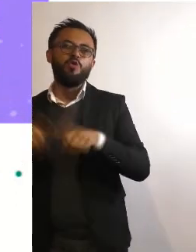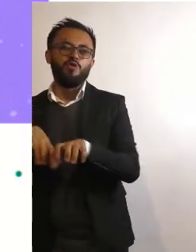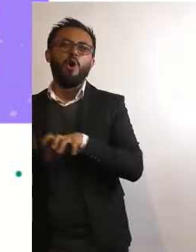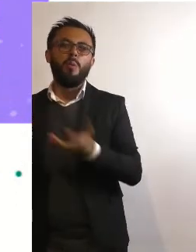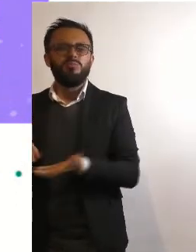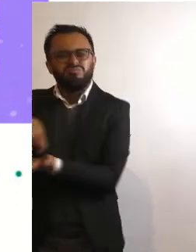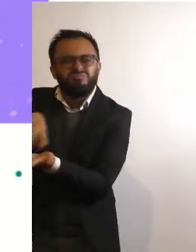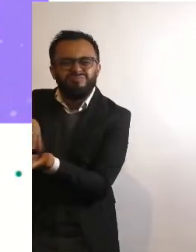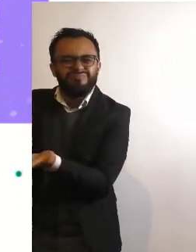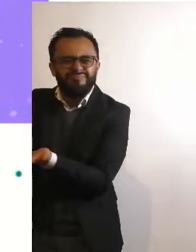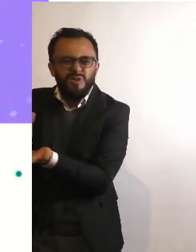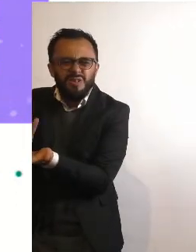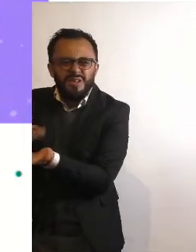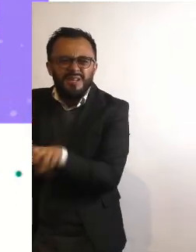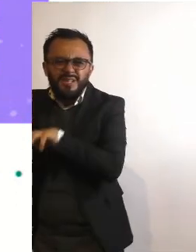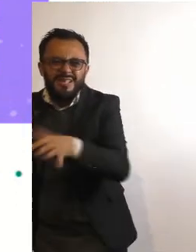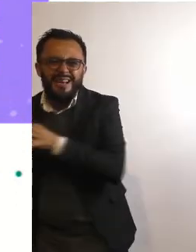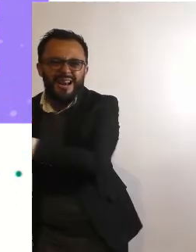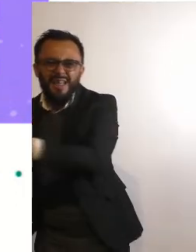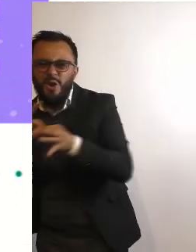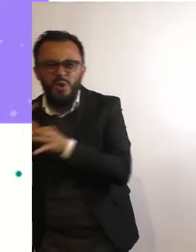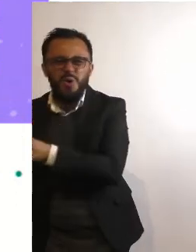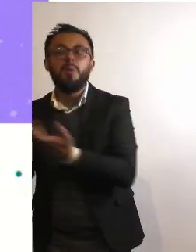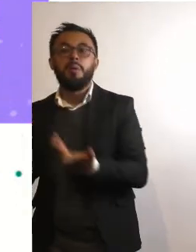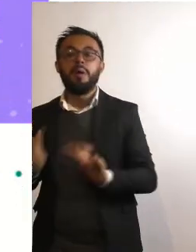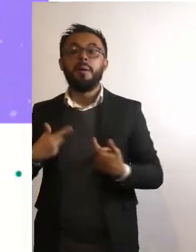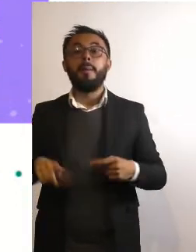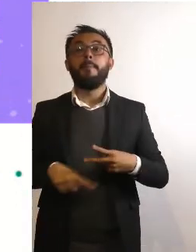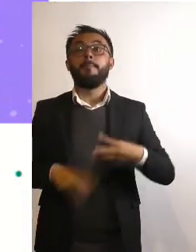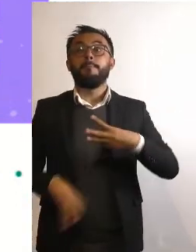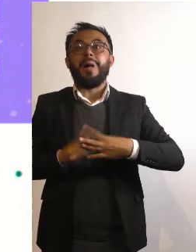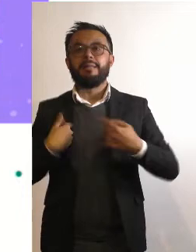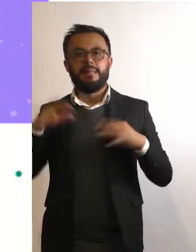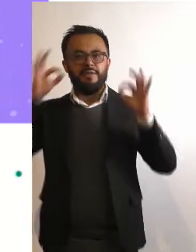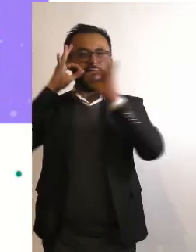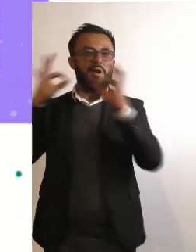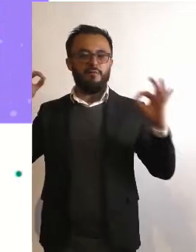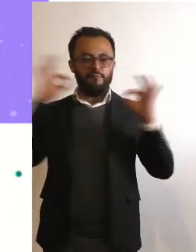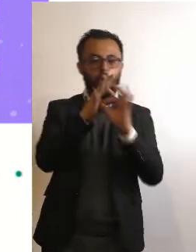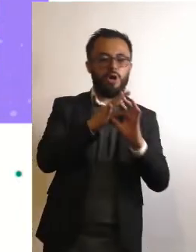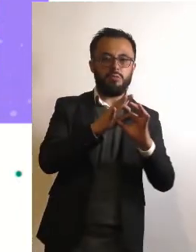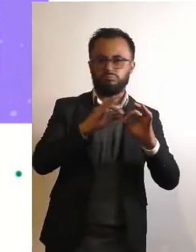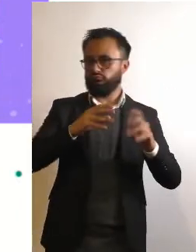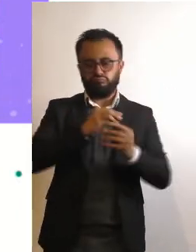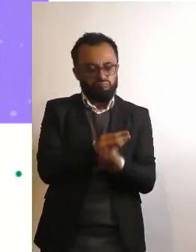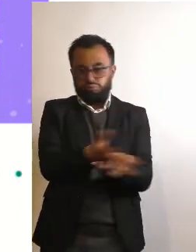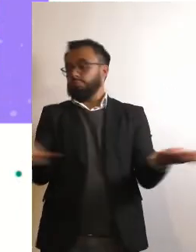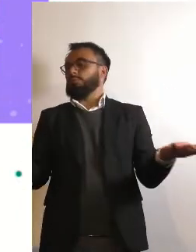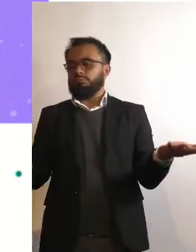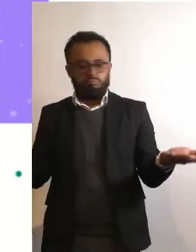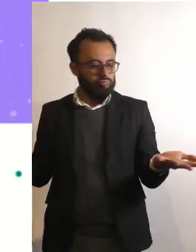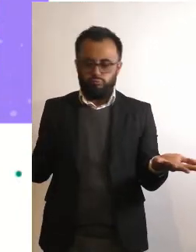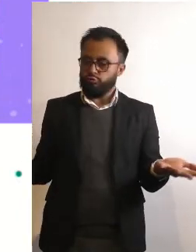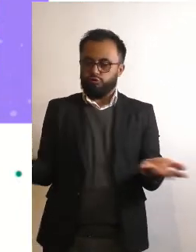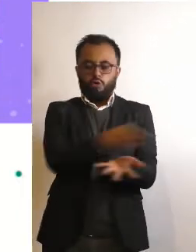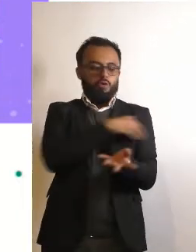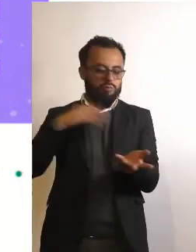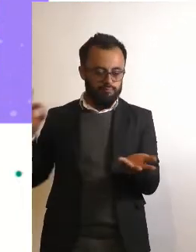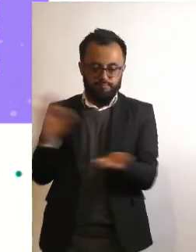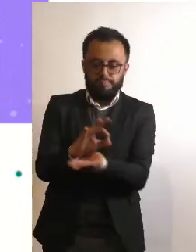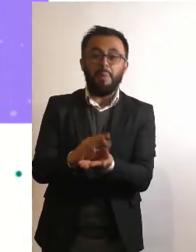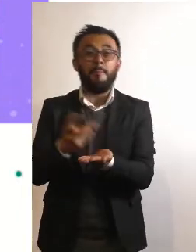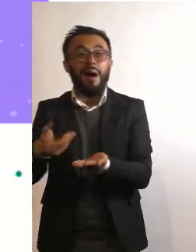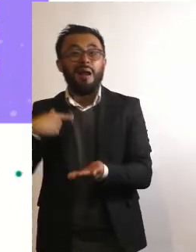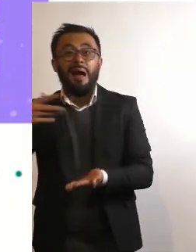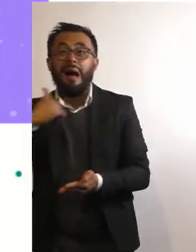en Atero con alianzas con enfoques holísticos para erradicar el riesgo de enfermedades cardiovasculares